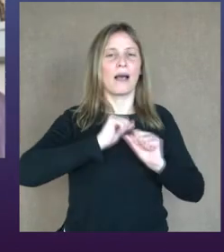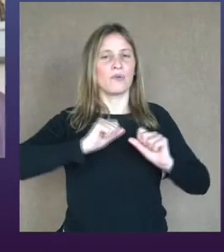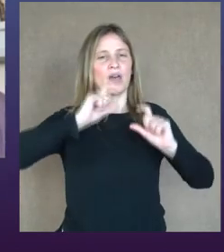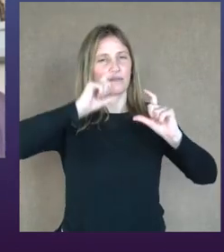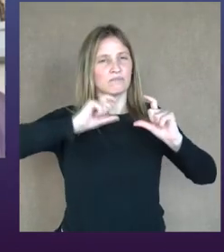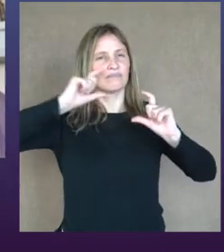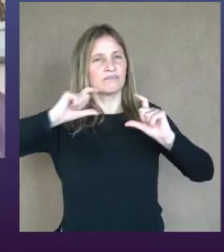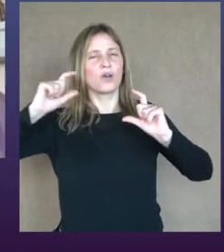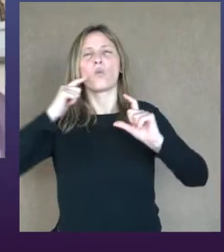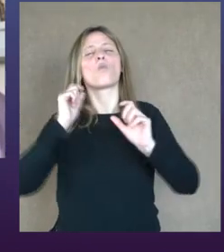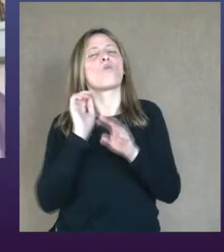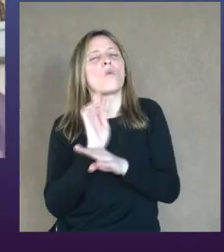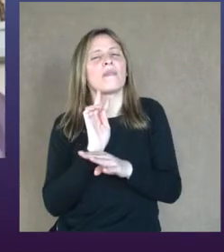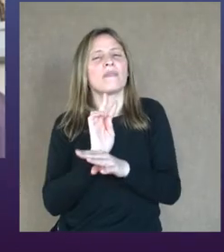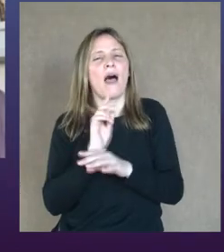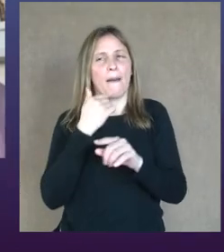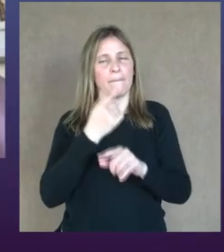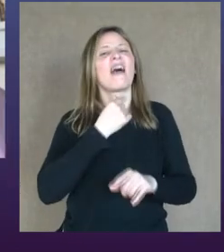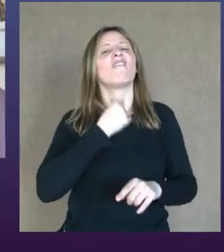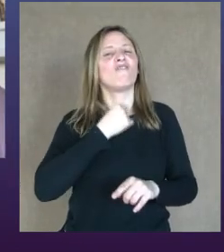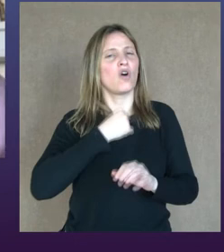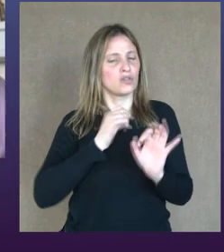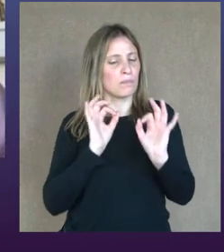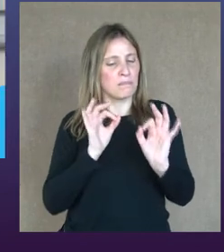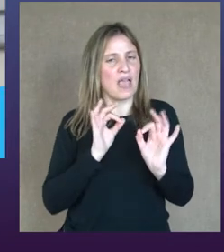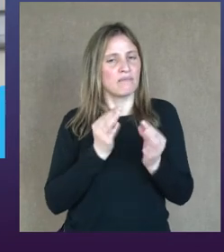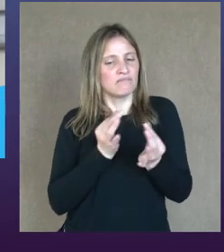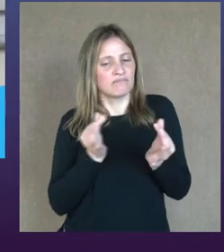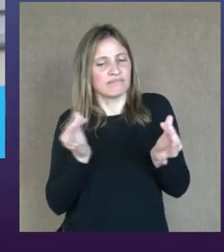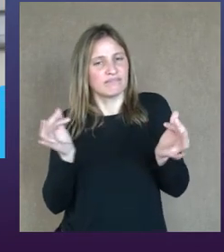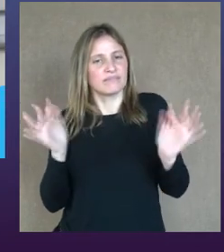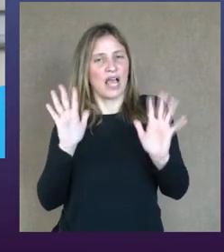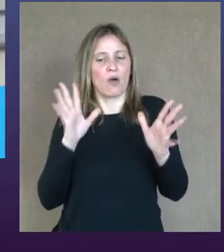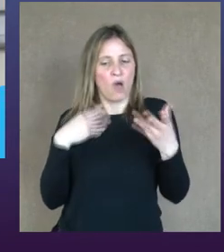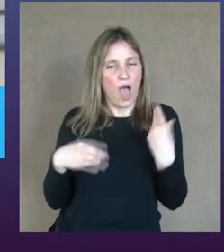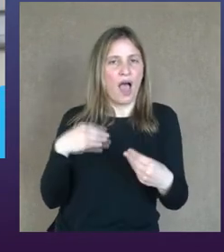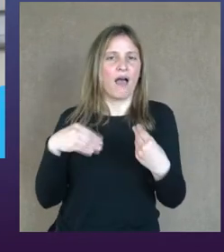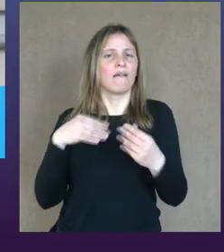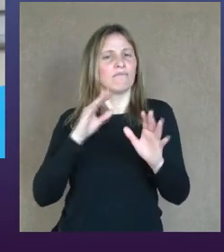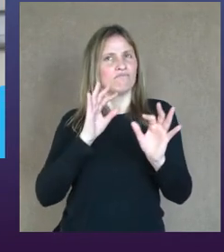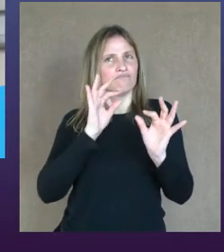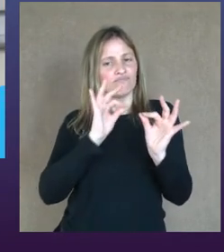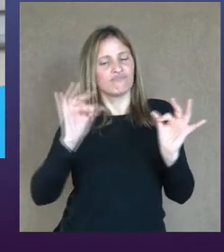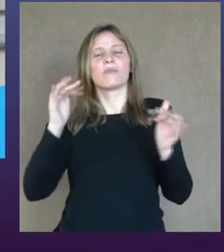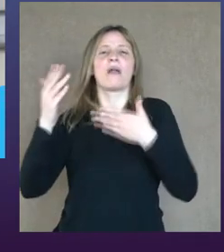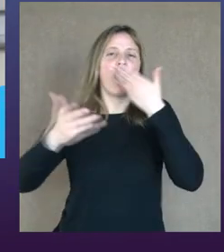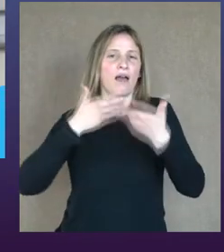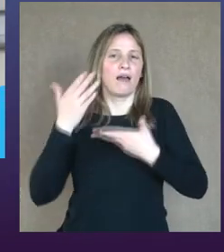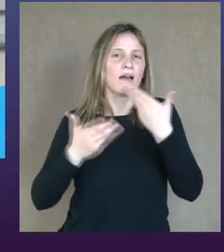con mucho cuidado para llegar con la voz bien ágil, ¿no? En su buen punto para arrancar la